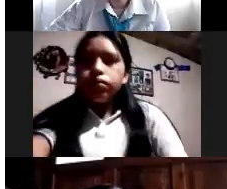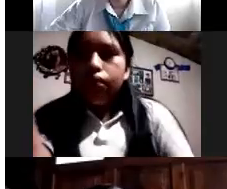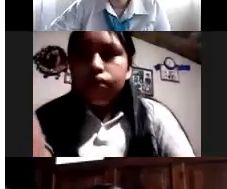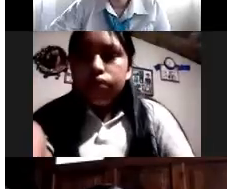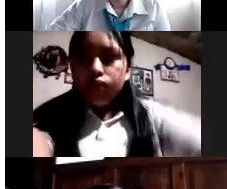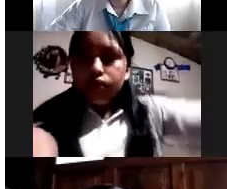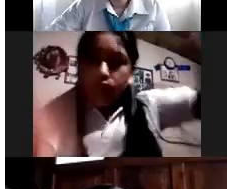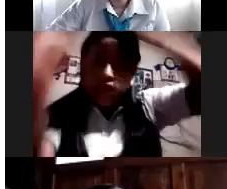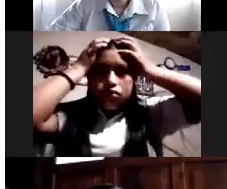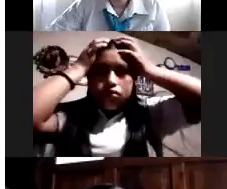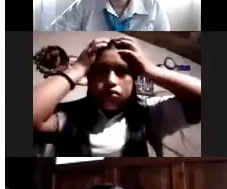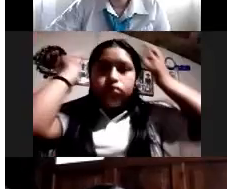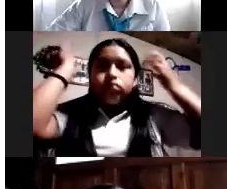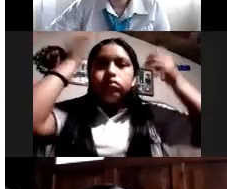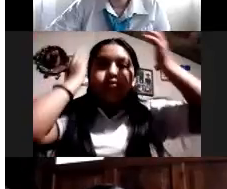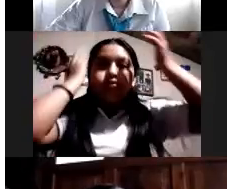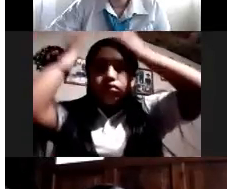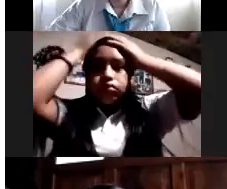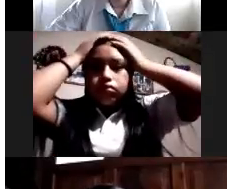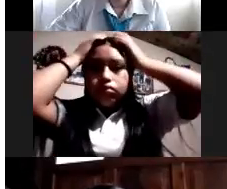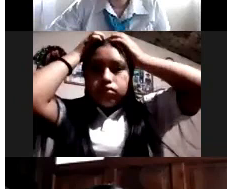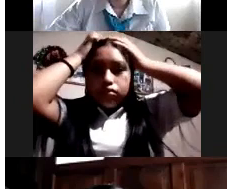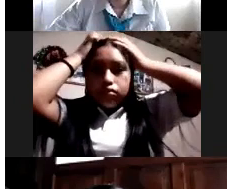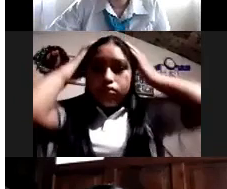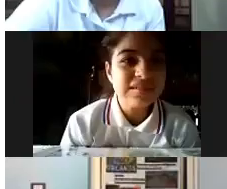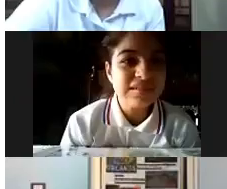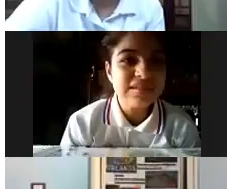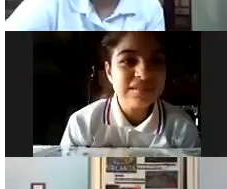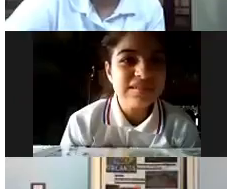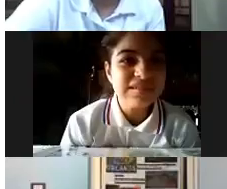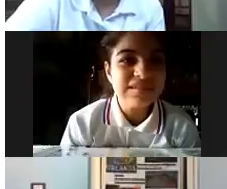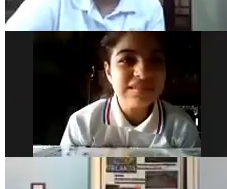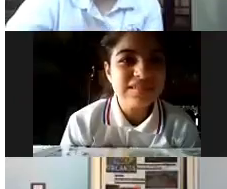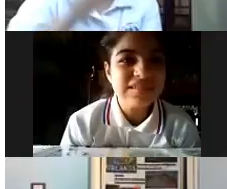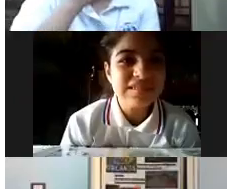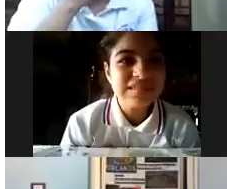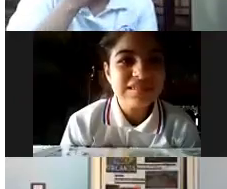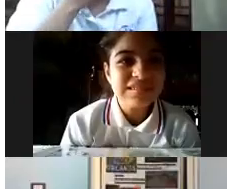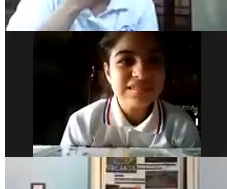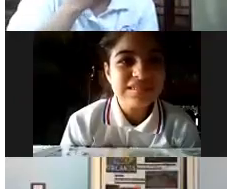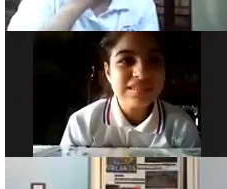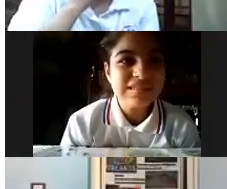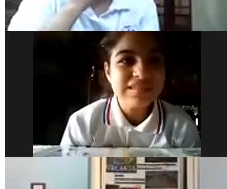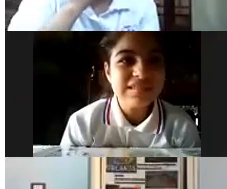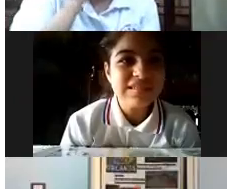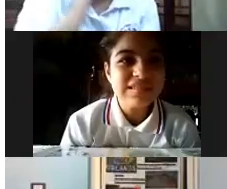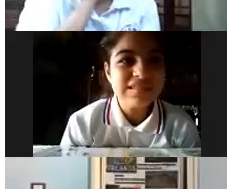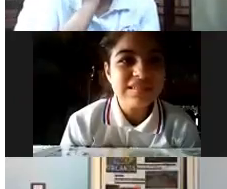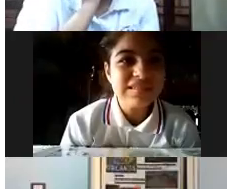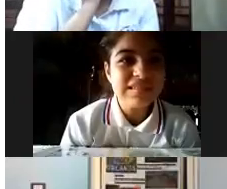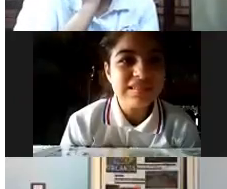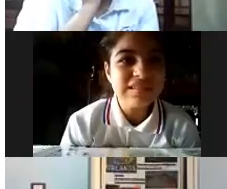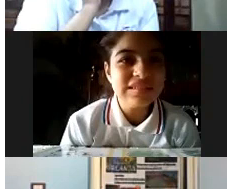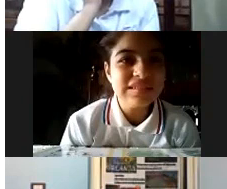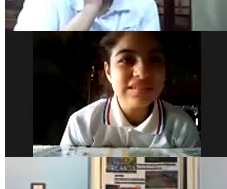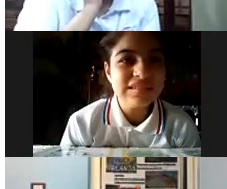la mamá de Leonardo Santos y de Iris Guzmán. Muchos éxitos, te deseamos lo mejor. Ánimo, mija, tú sabes que te